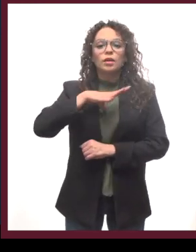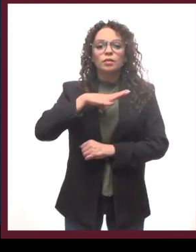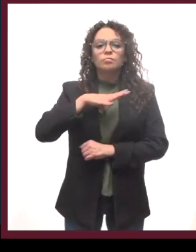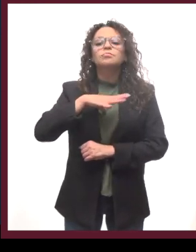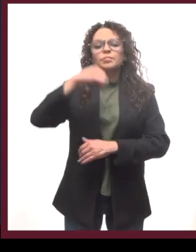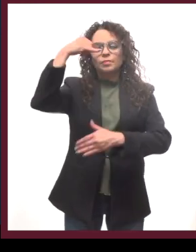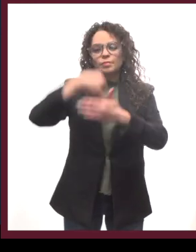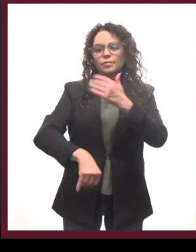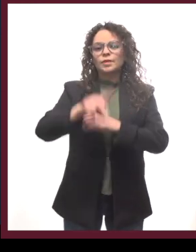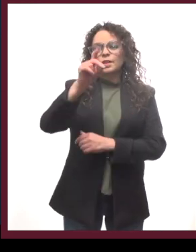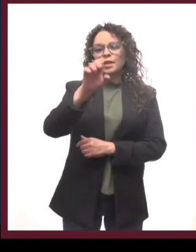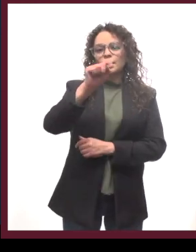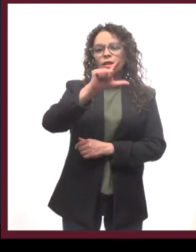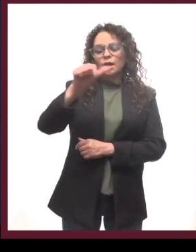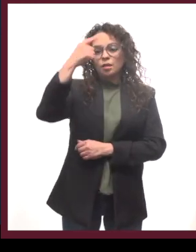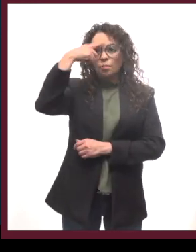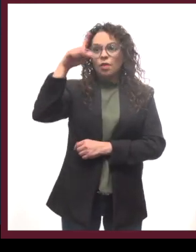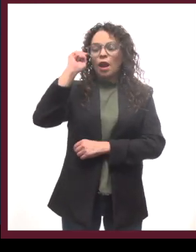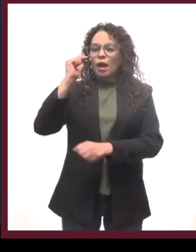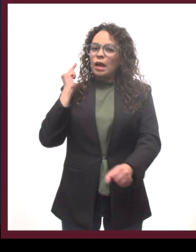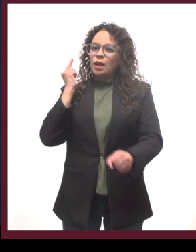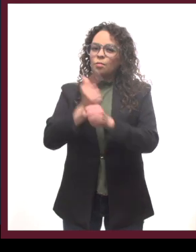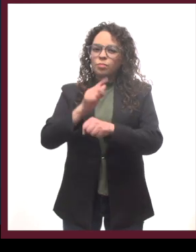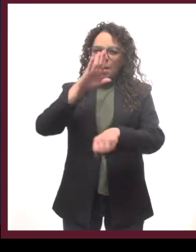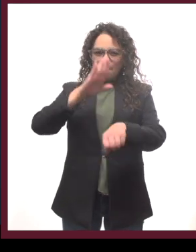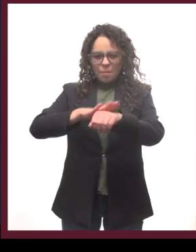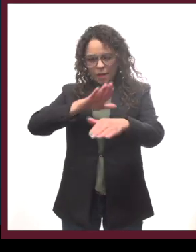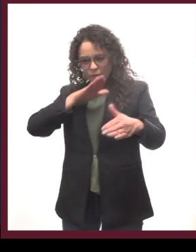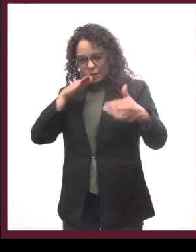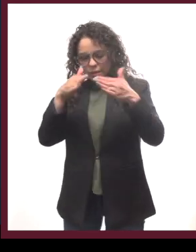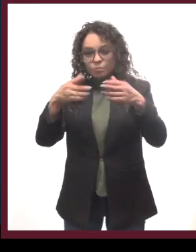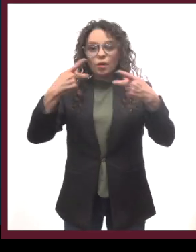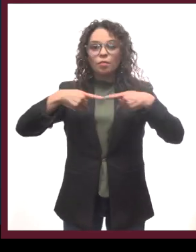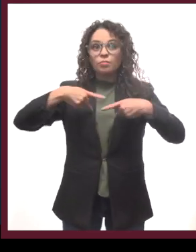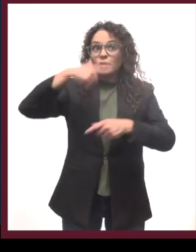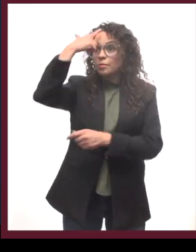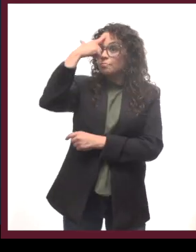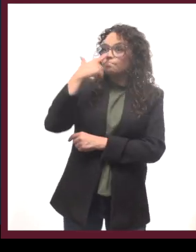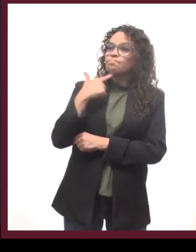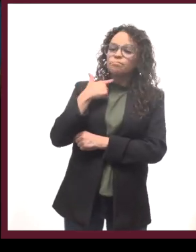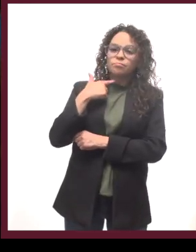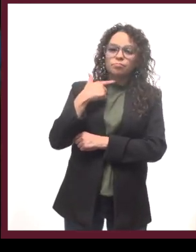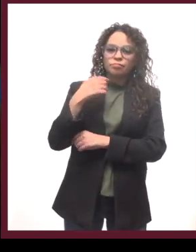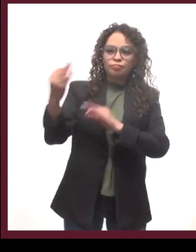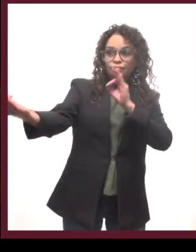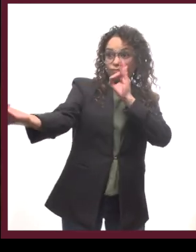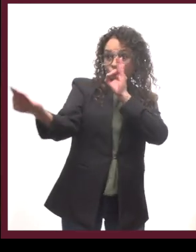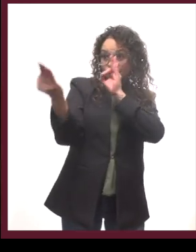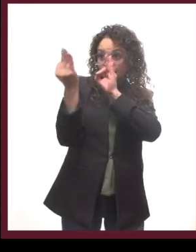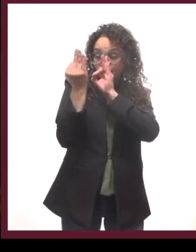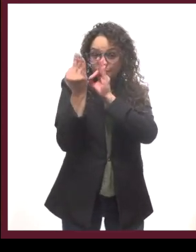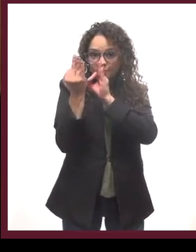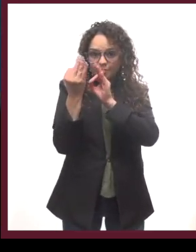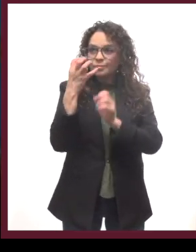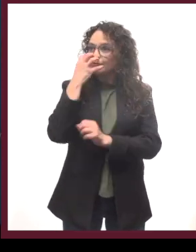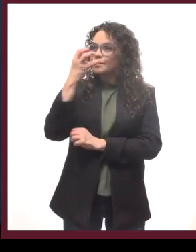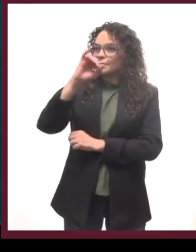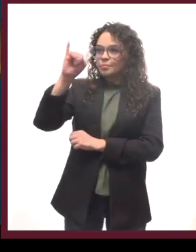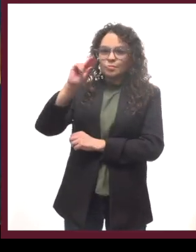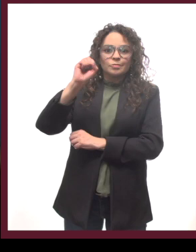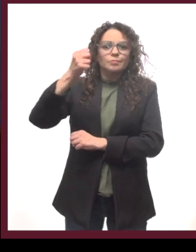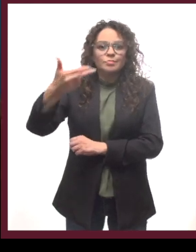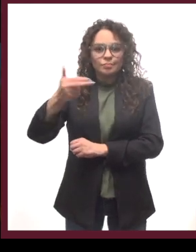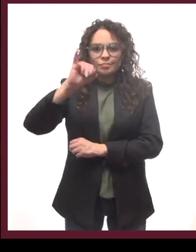Por último, tenemos el plano detalle, que nos sirve para captar algo muy específico del sujeto. ¡Josh!